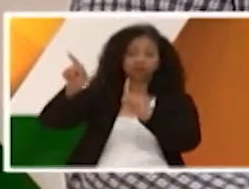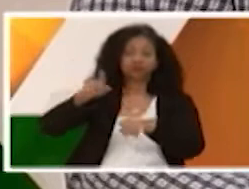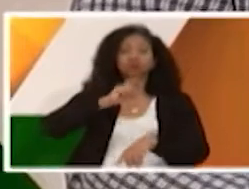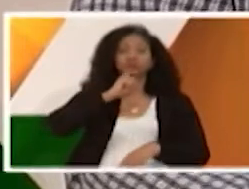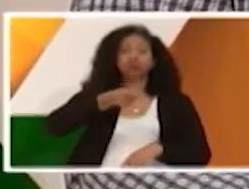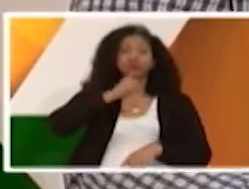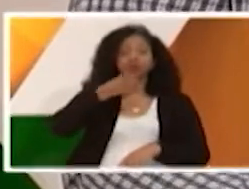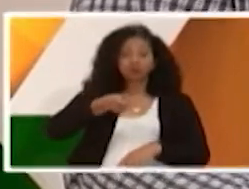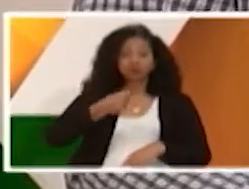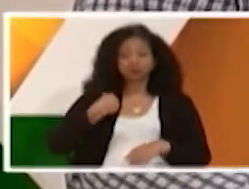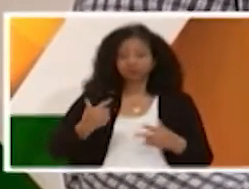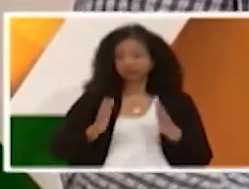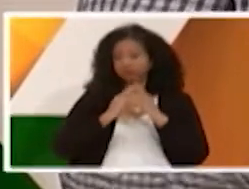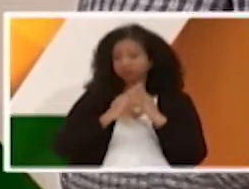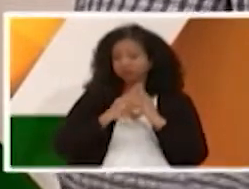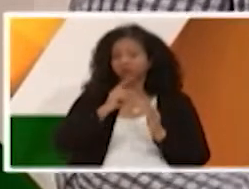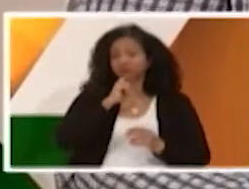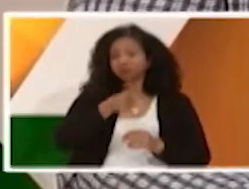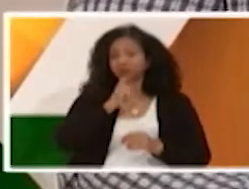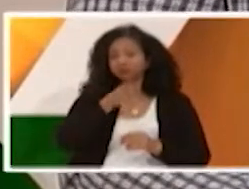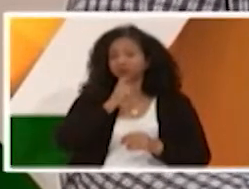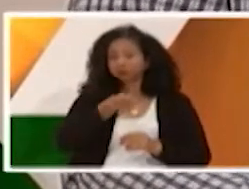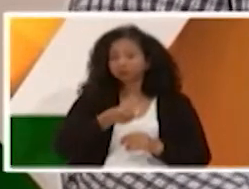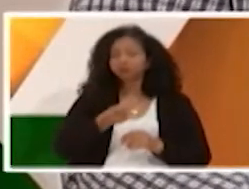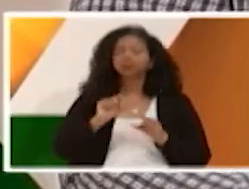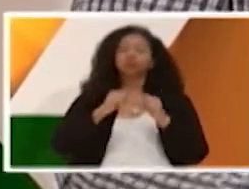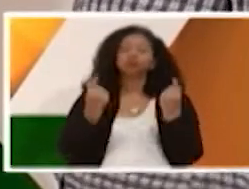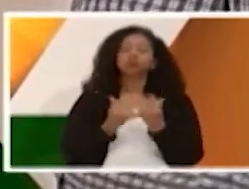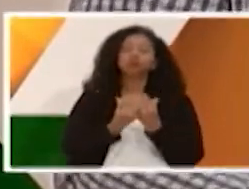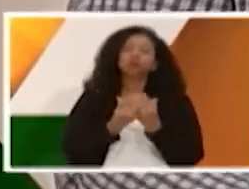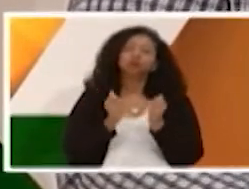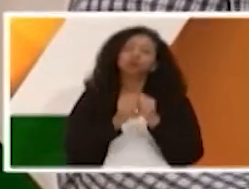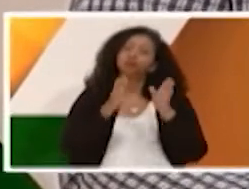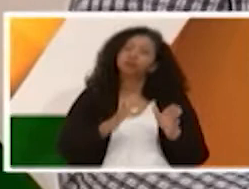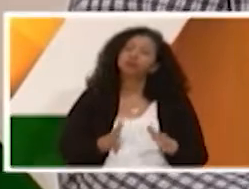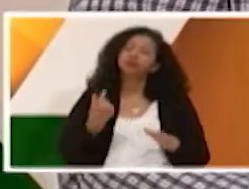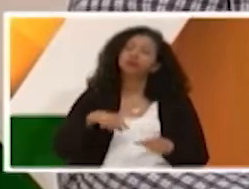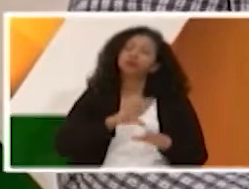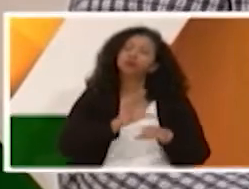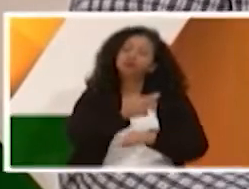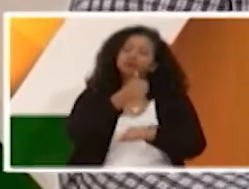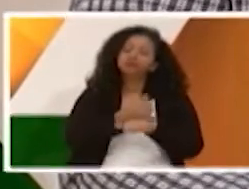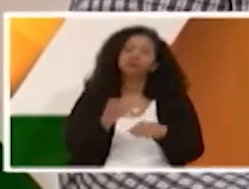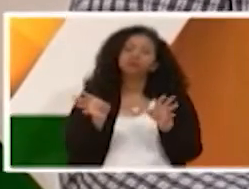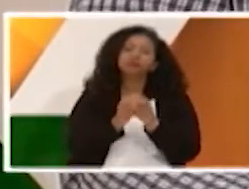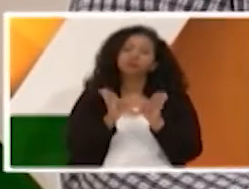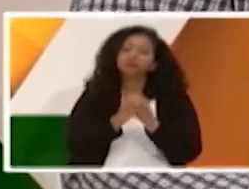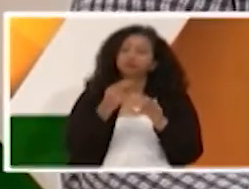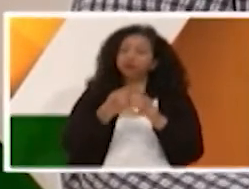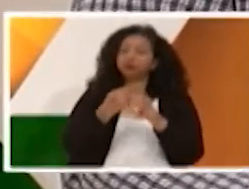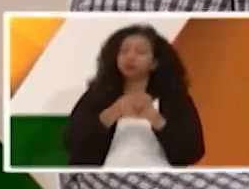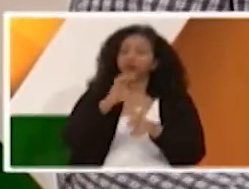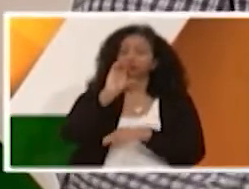Y nosotros y un grupo de compañeros creamos lo que es el Club Deportivo Los Playeros de Boca Chica.